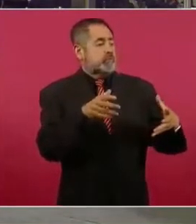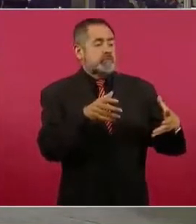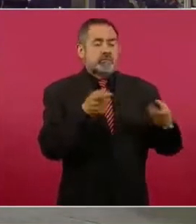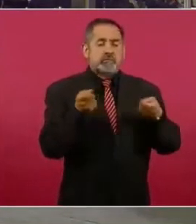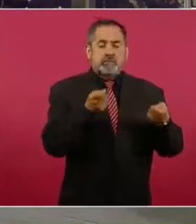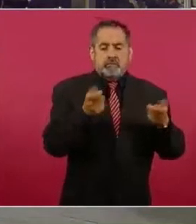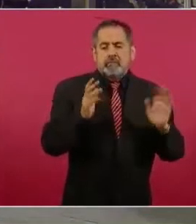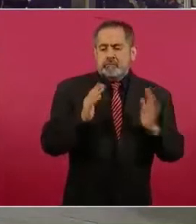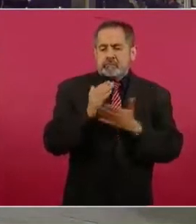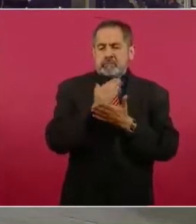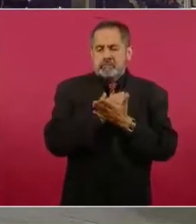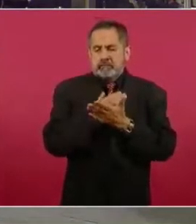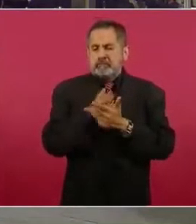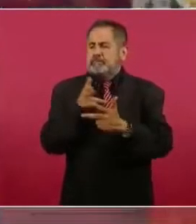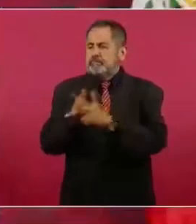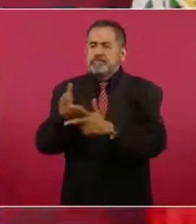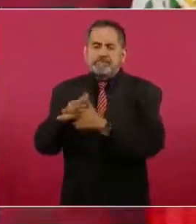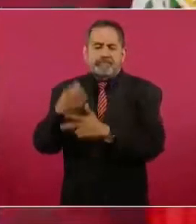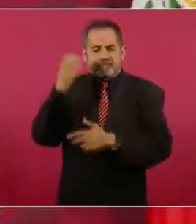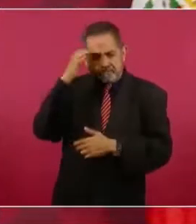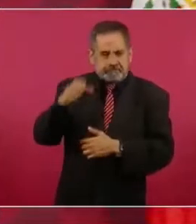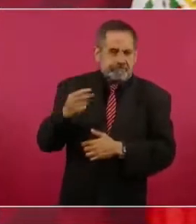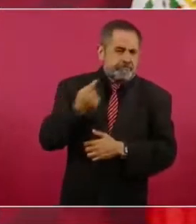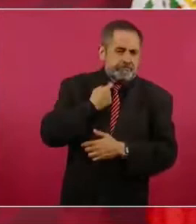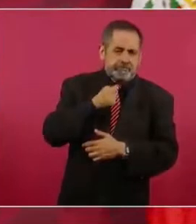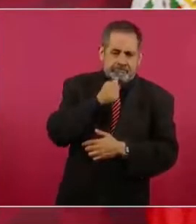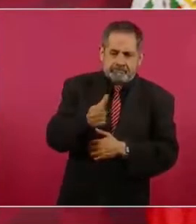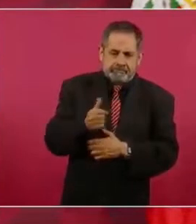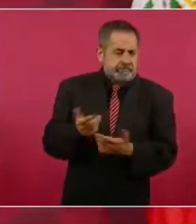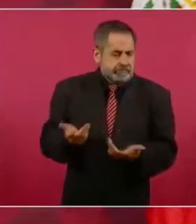y por eso no hay homicidios.